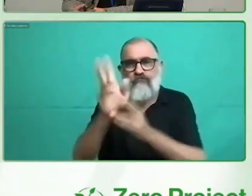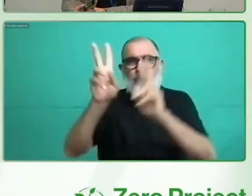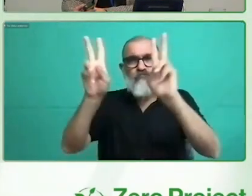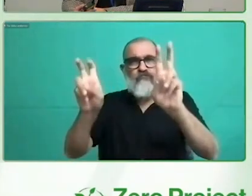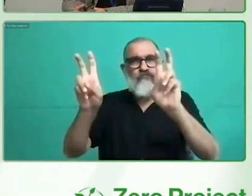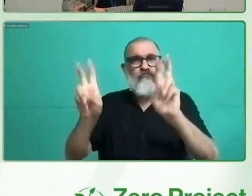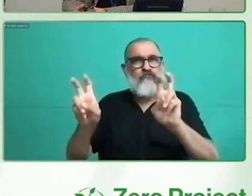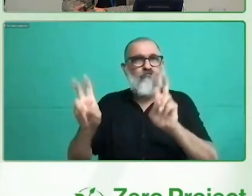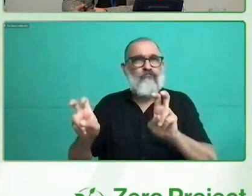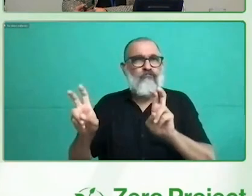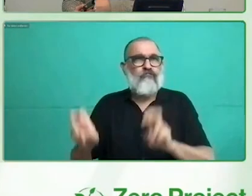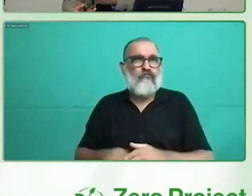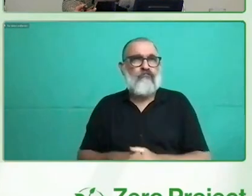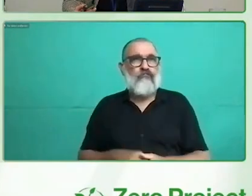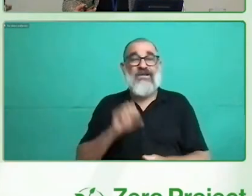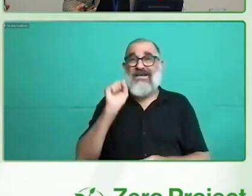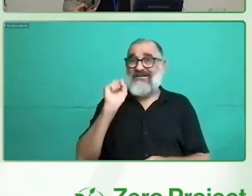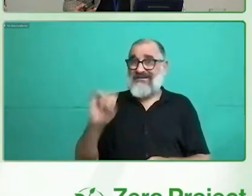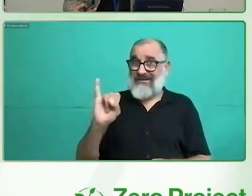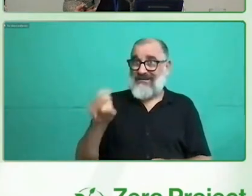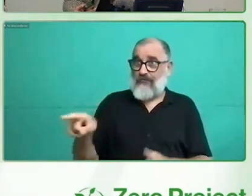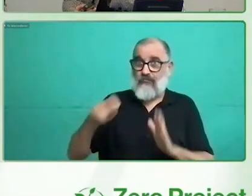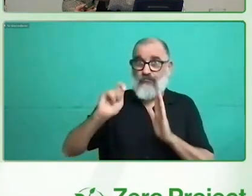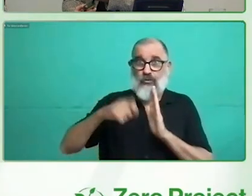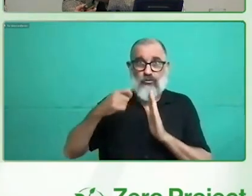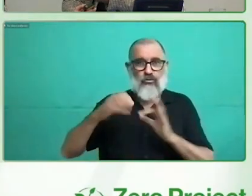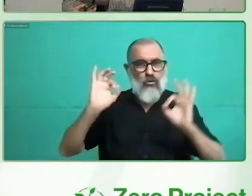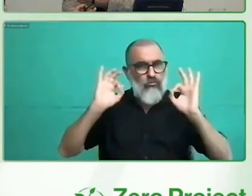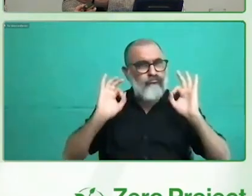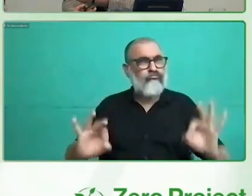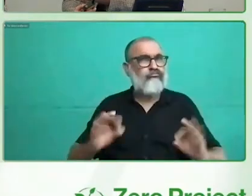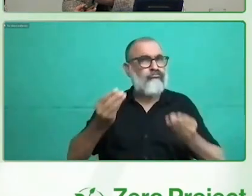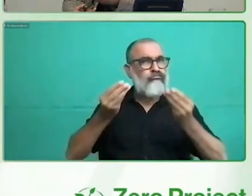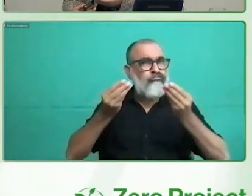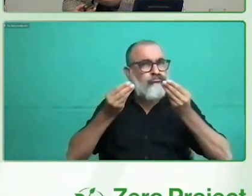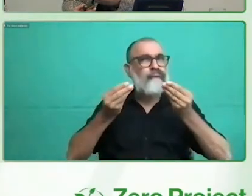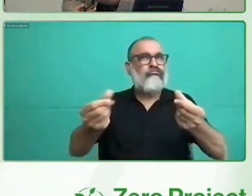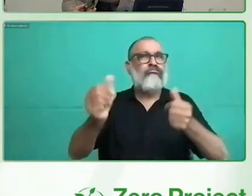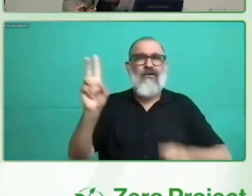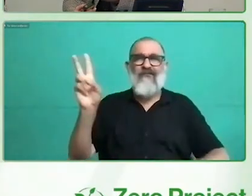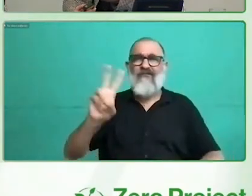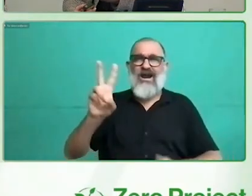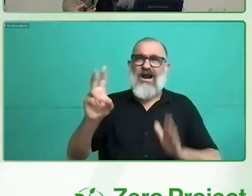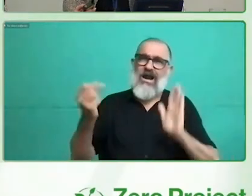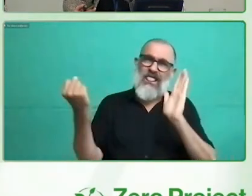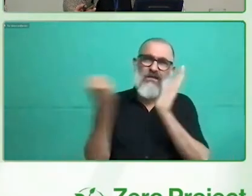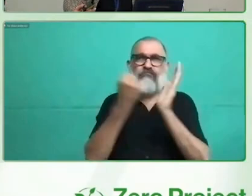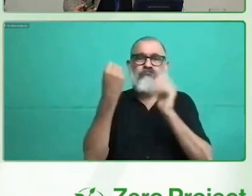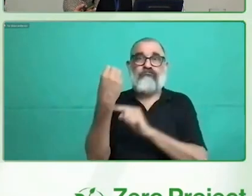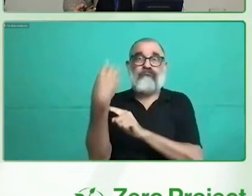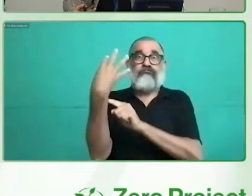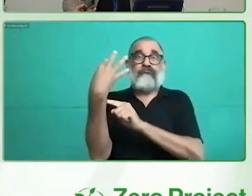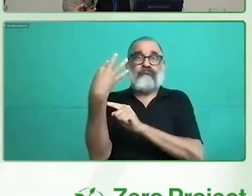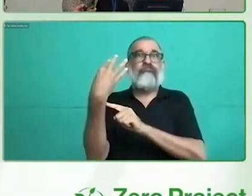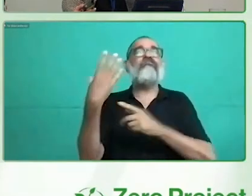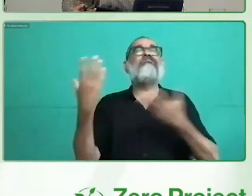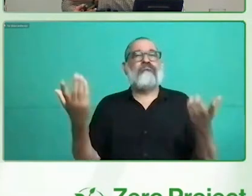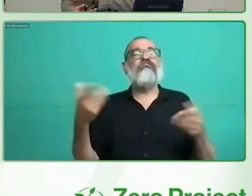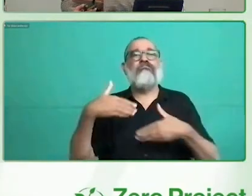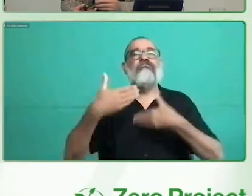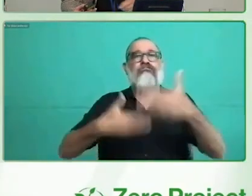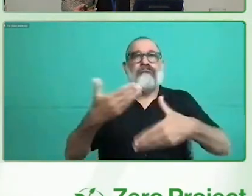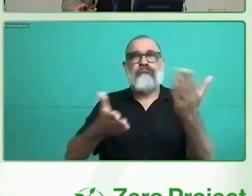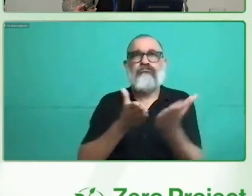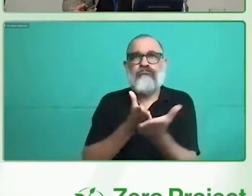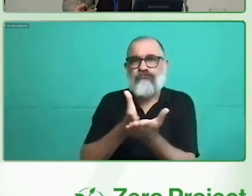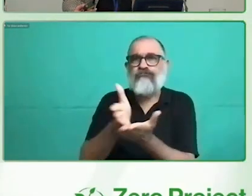negocio, hasta talleres donde se les explica qué es un plan de empresa, o el taller donde realmente se les ayuda a